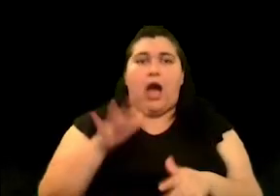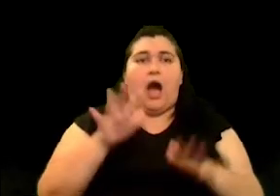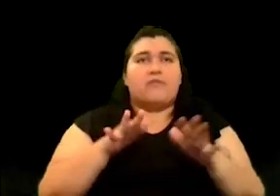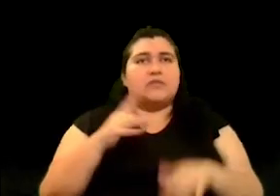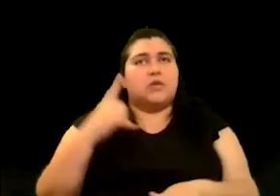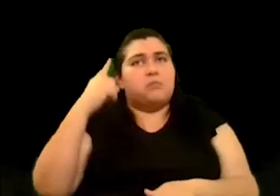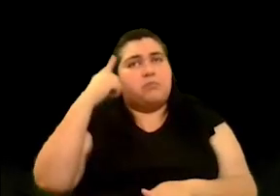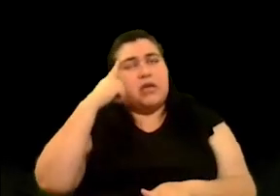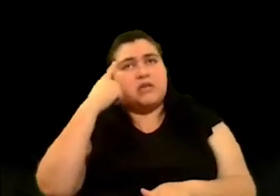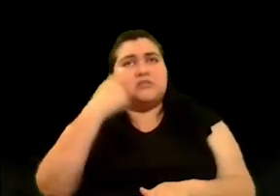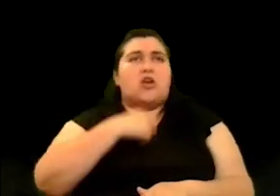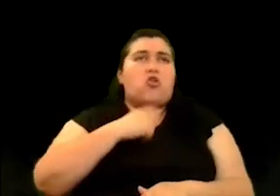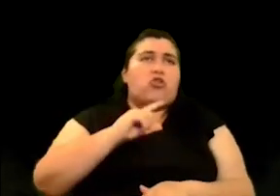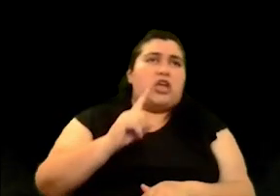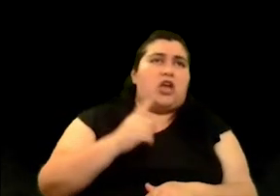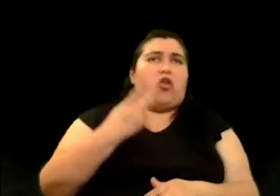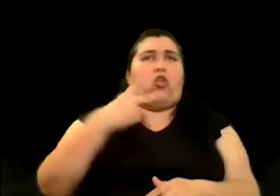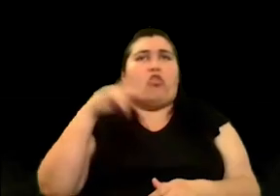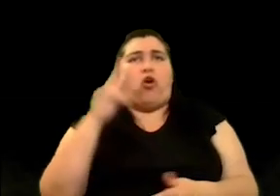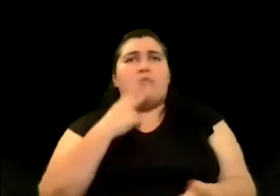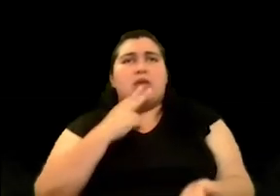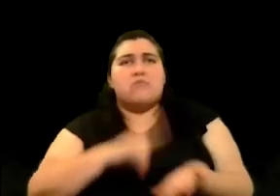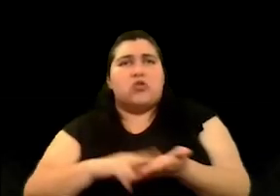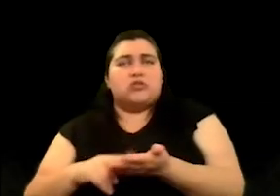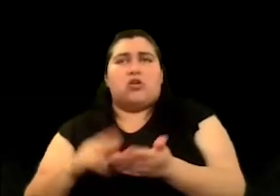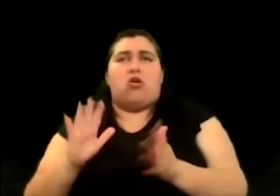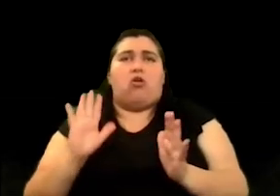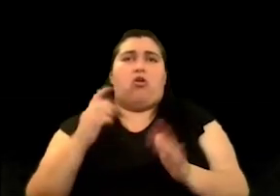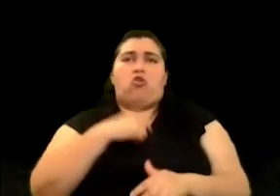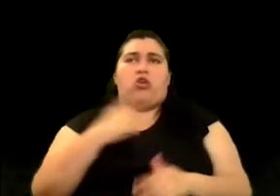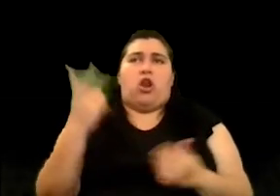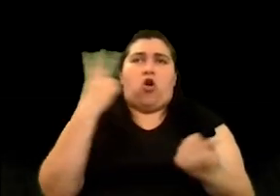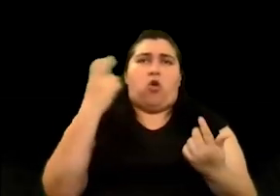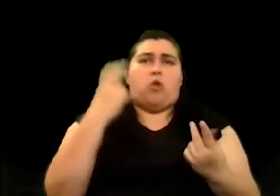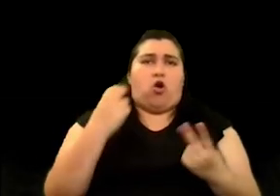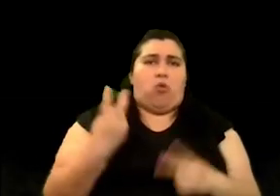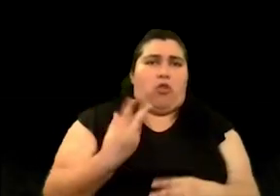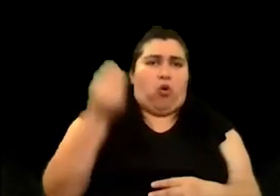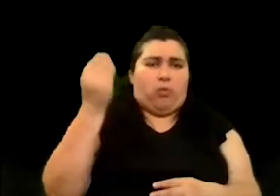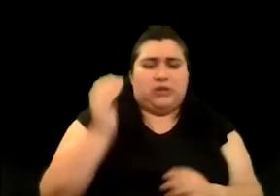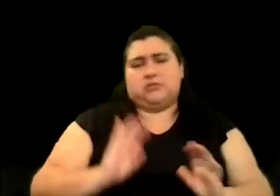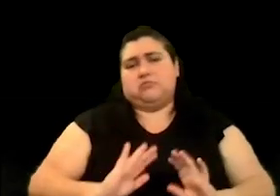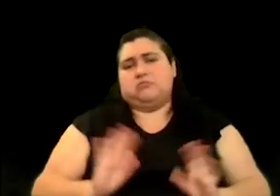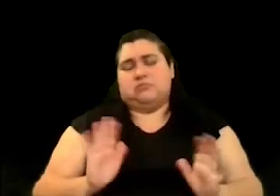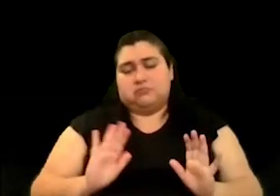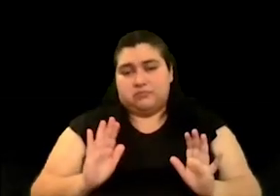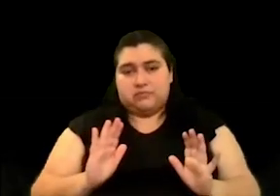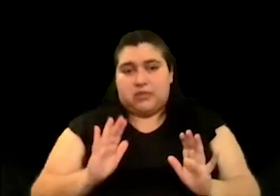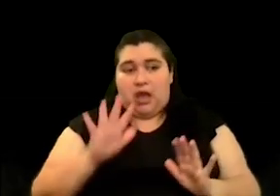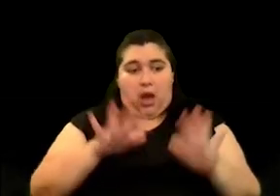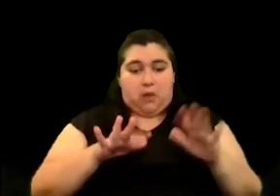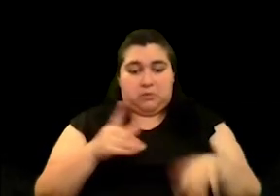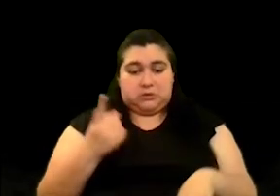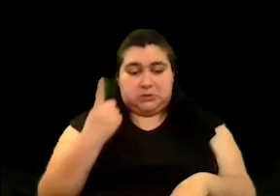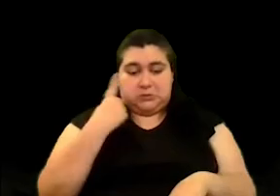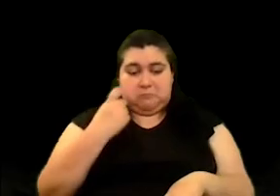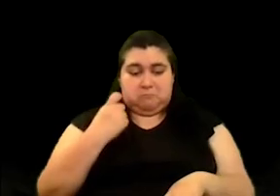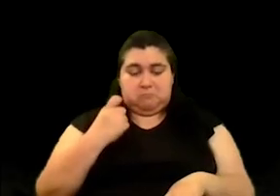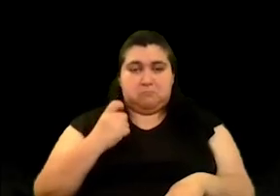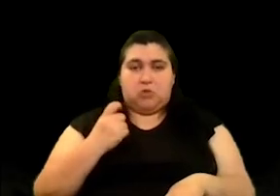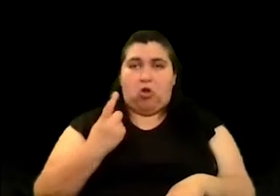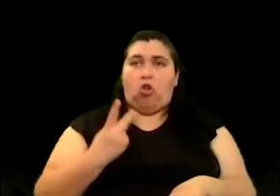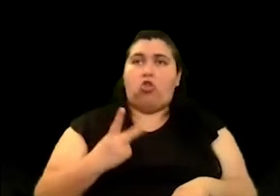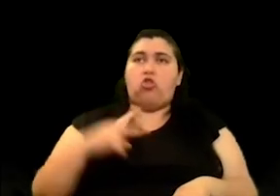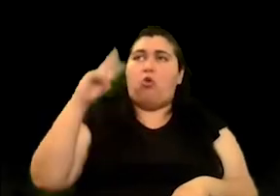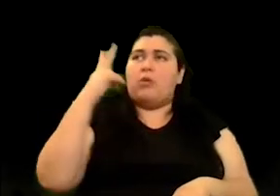doble imposición, quiero evitar que me cobren impuestos en todos lados. Y uno no visualiza que pueda haber hipótesis de doble no